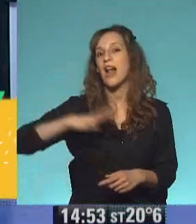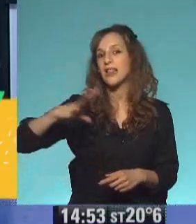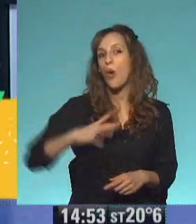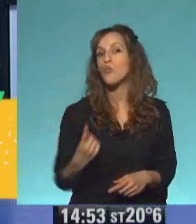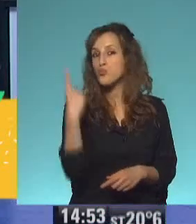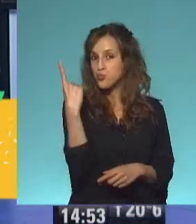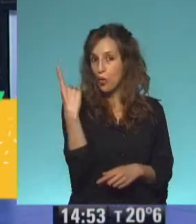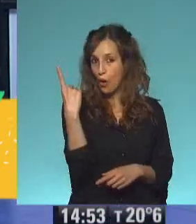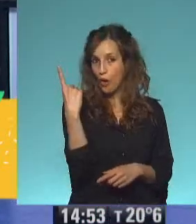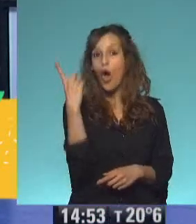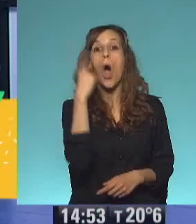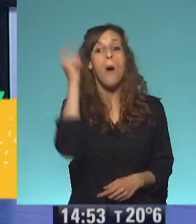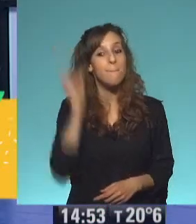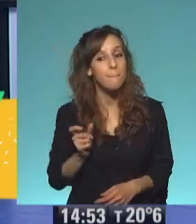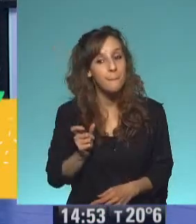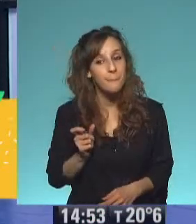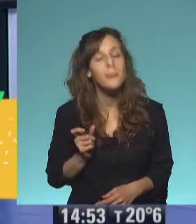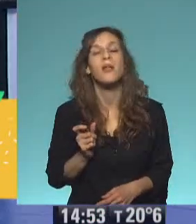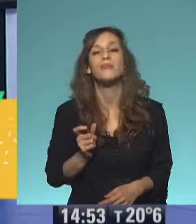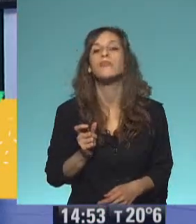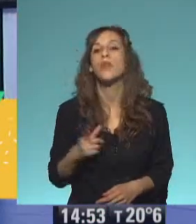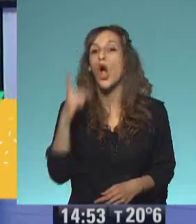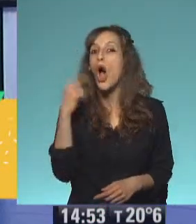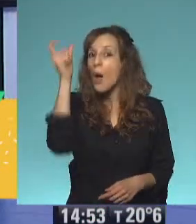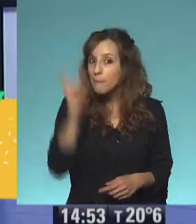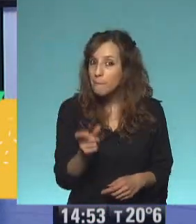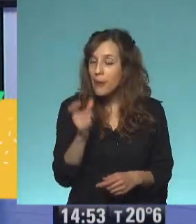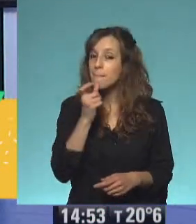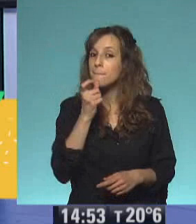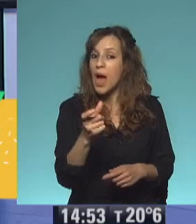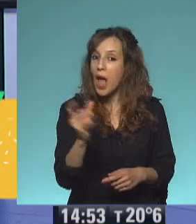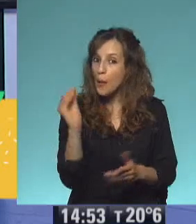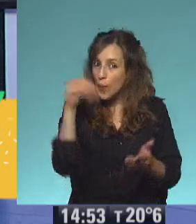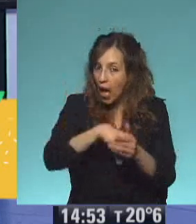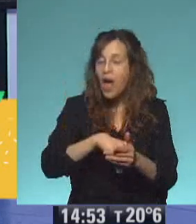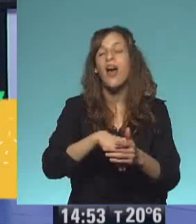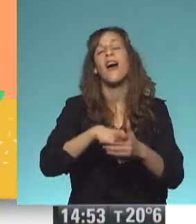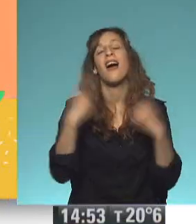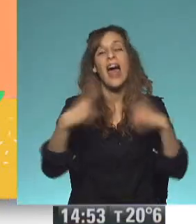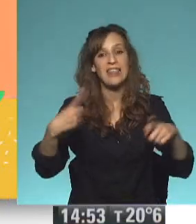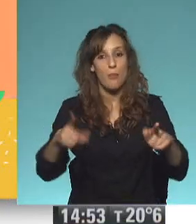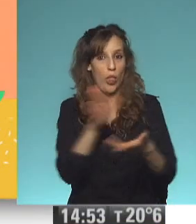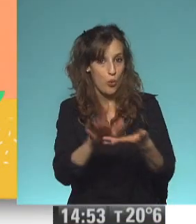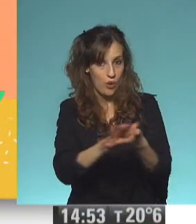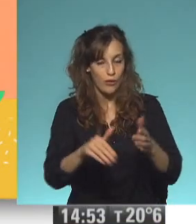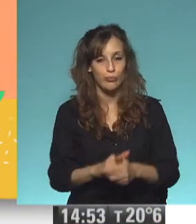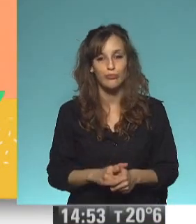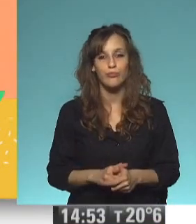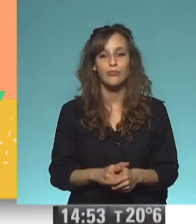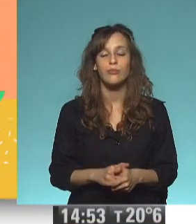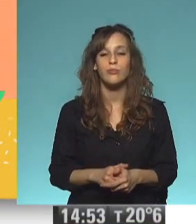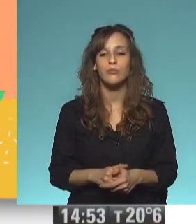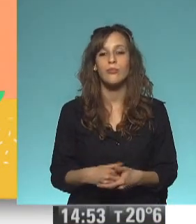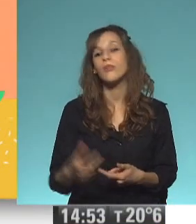a ir esa. Bueno, ¿la grabamos el hombre directamente y la cantamos toda? Por sí, eso, sí, sí, dale. Era el hombre. Bueno. Hay que llamar